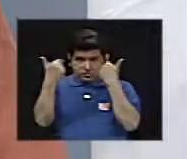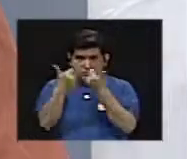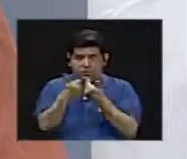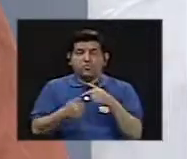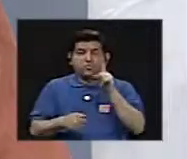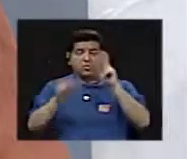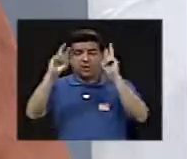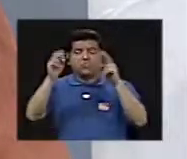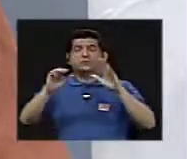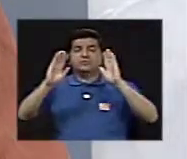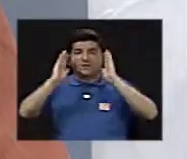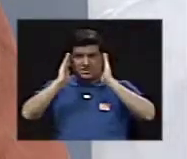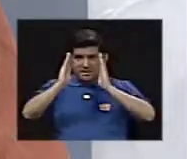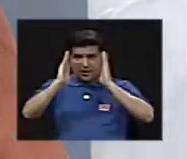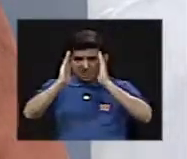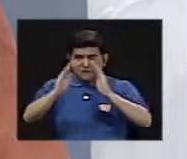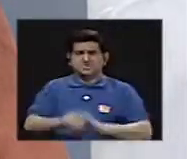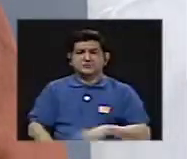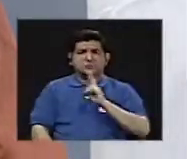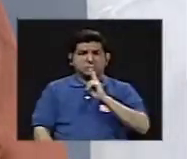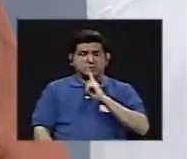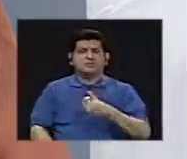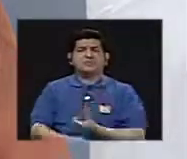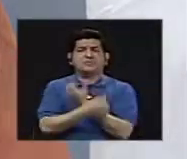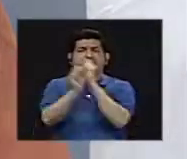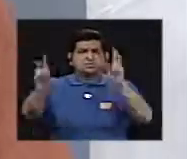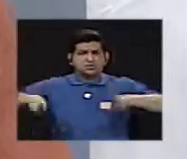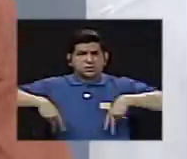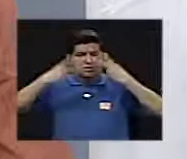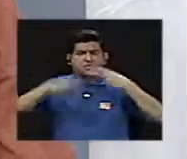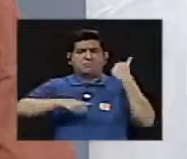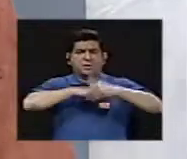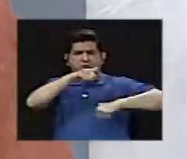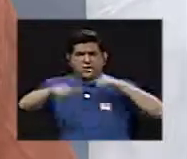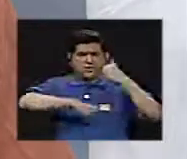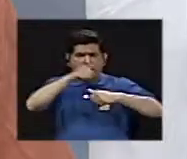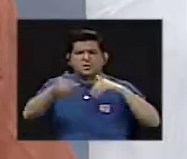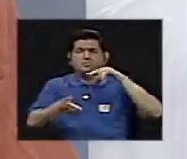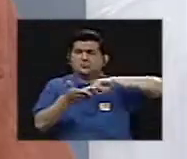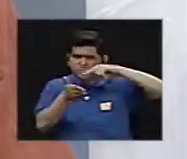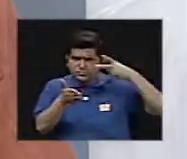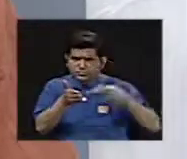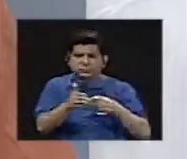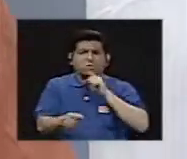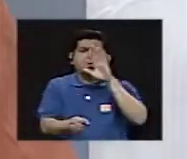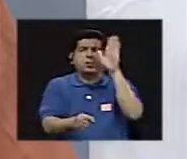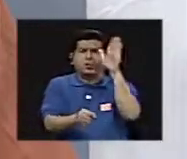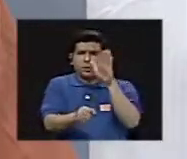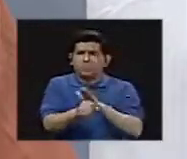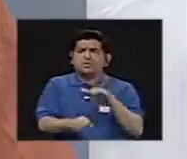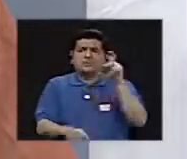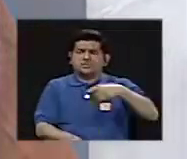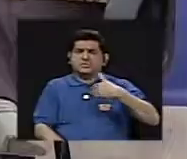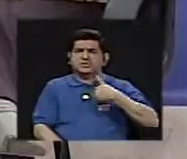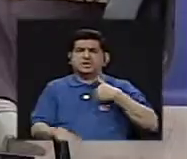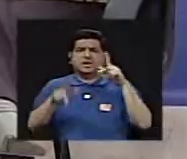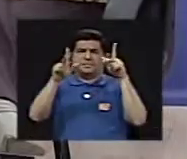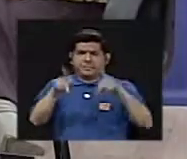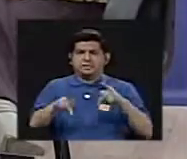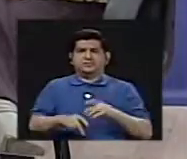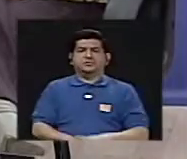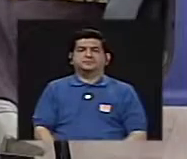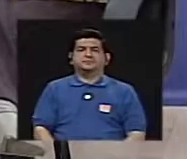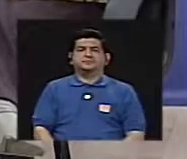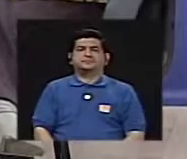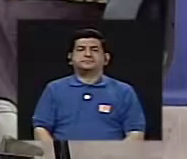que tratar, era el tema si de verdad esto iba a sobrevivir por el esfuerzo que conlleva, por el compromiso que tienen que tener las personas.